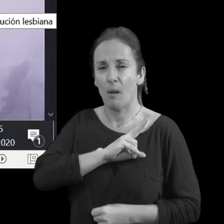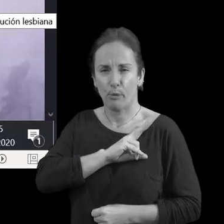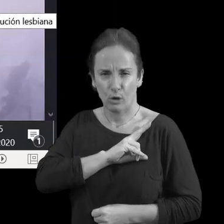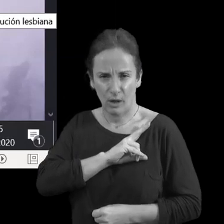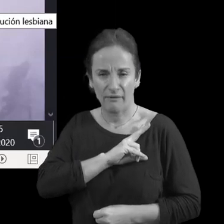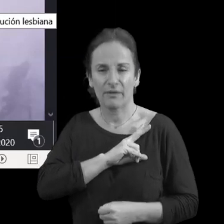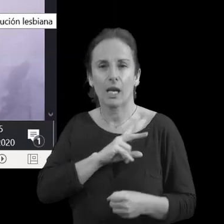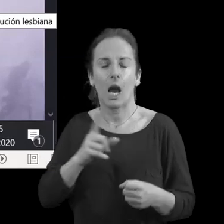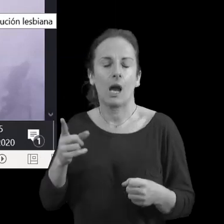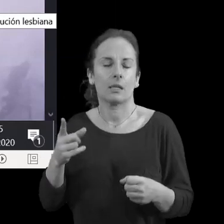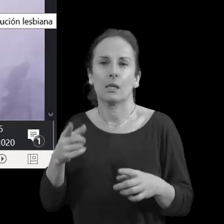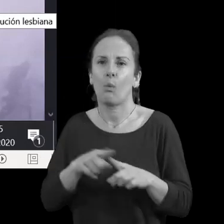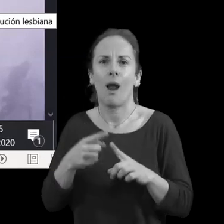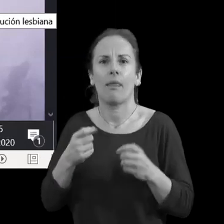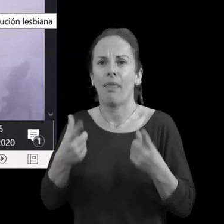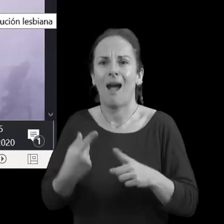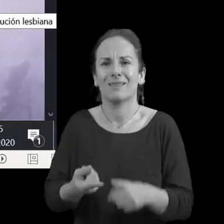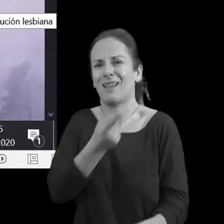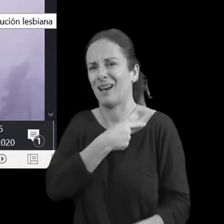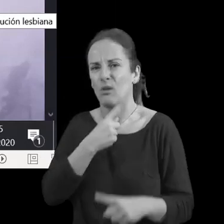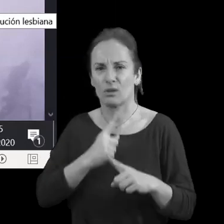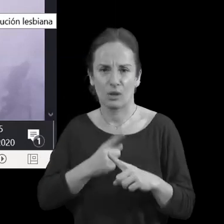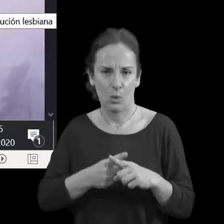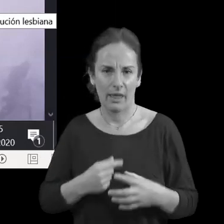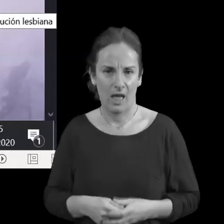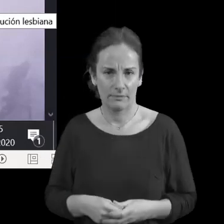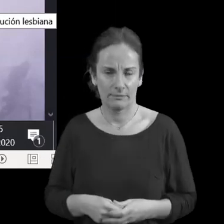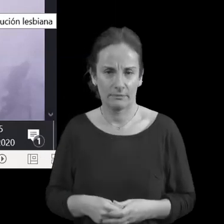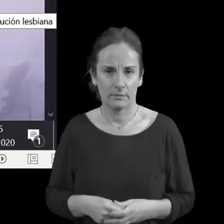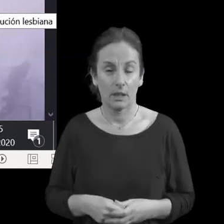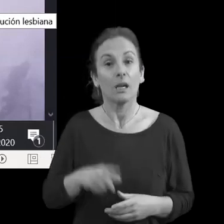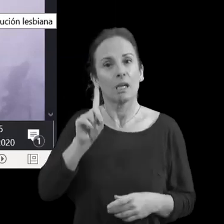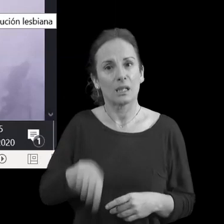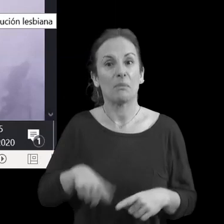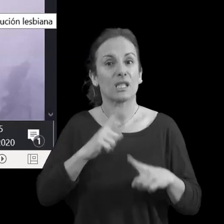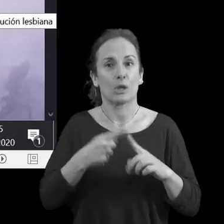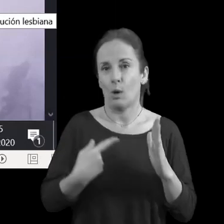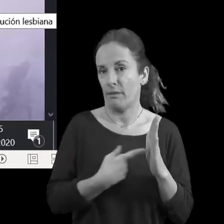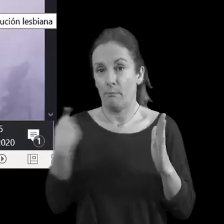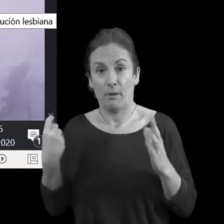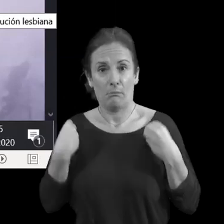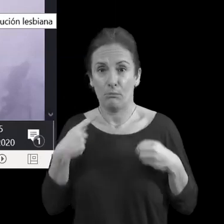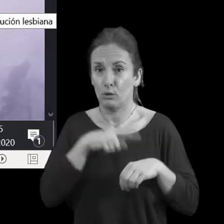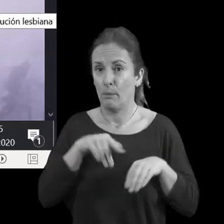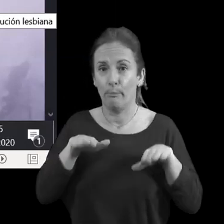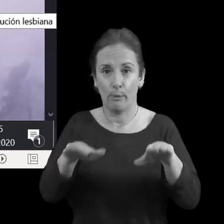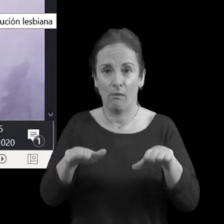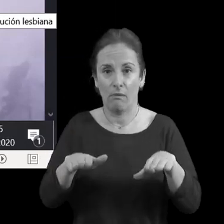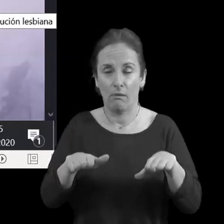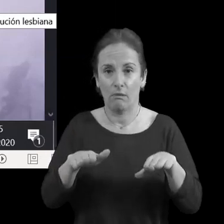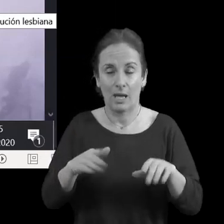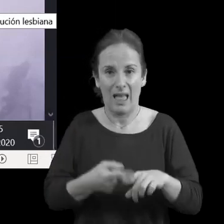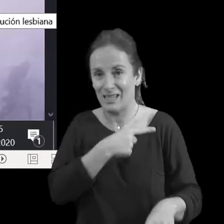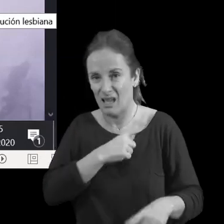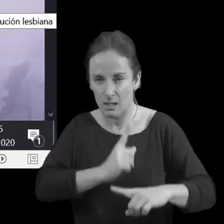mainstream, hipersexualiza, ¿no? Y al mismo tiempo se nos desexualiza constantemente, ¿no?